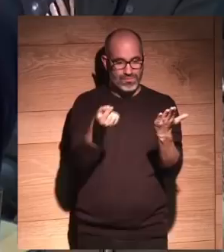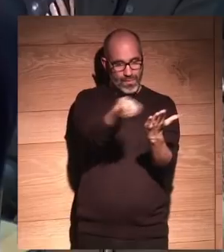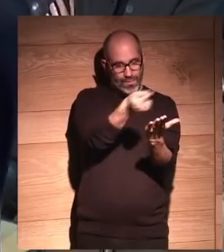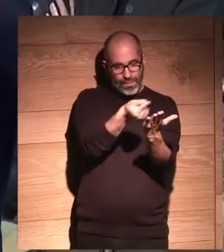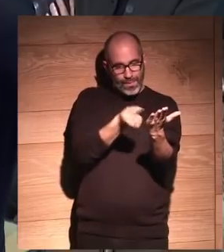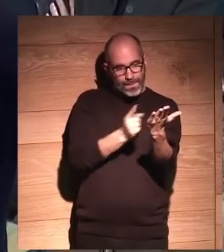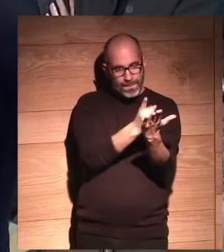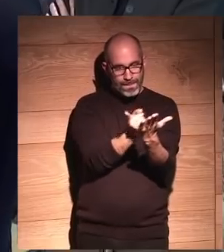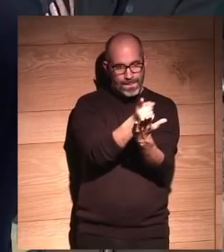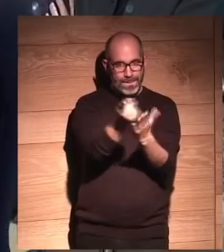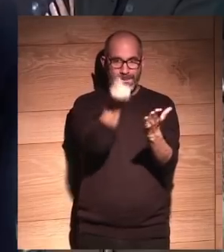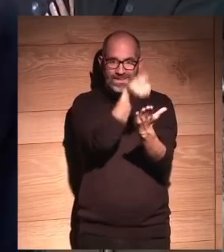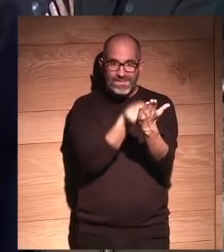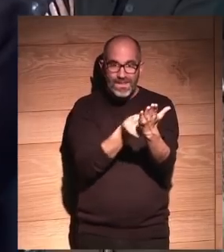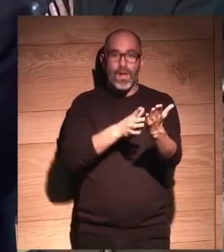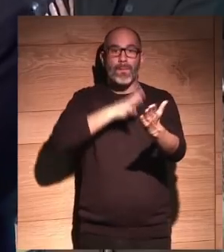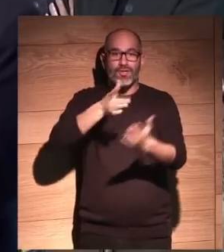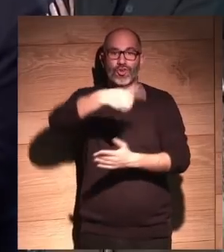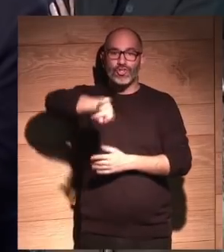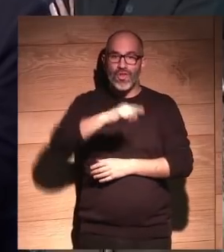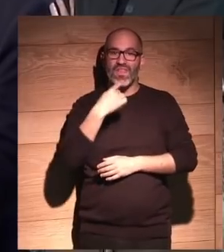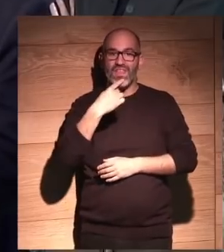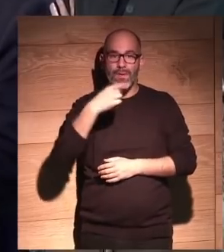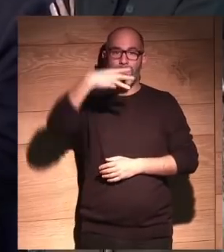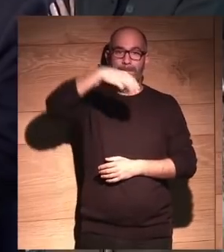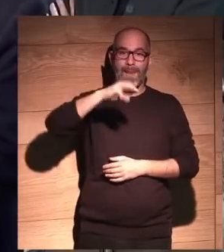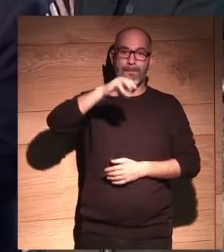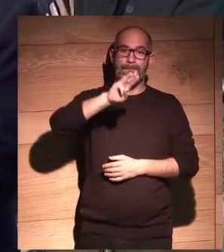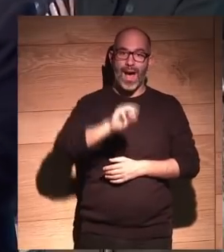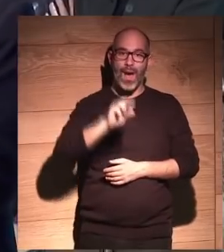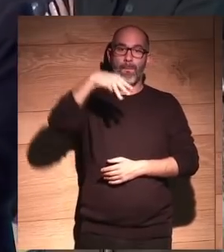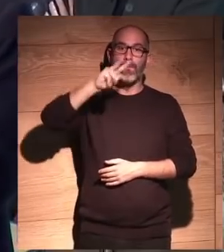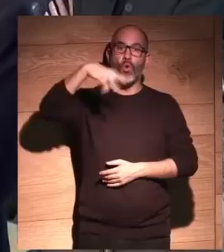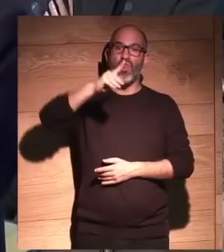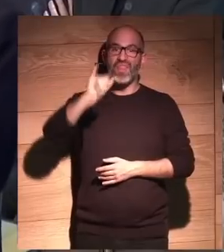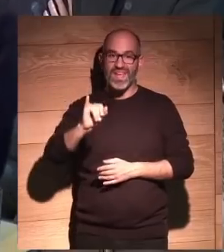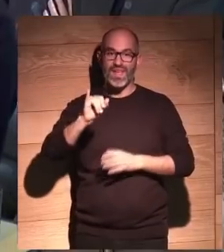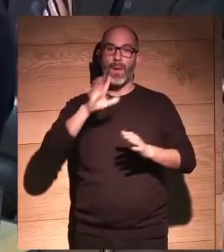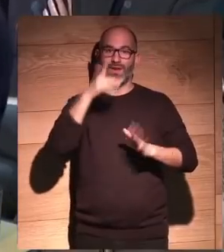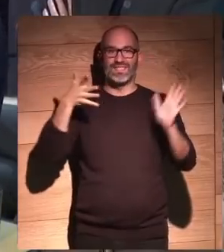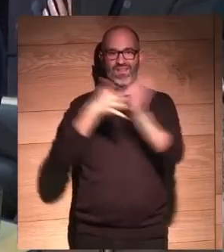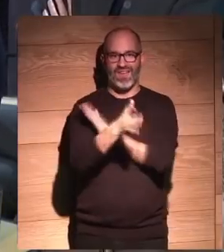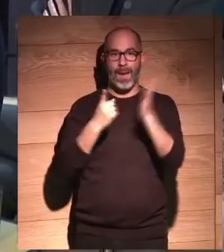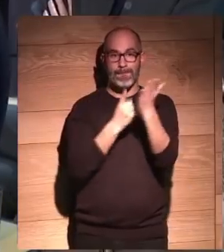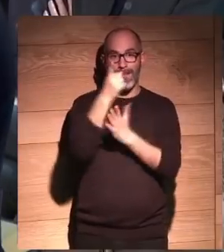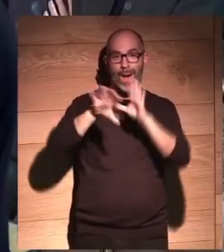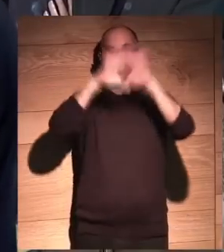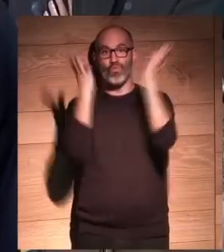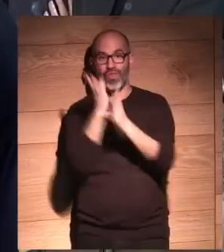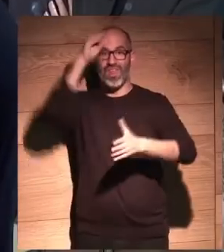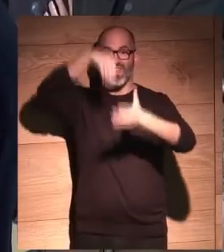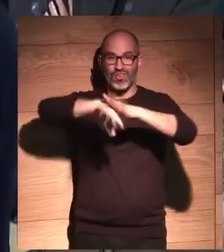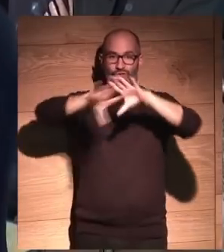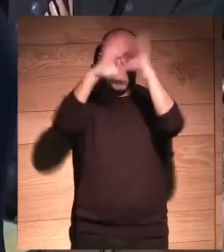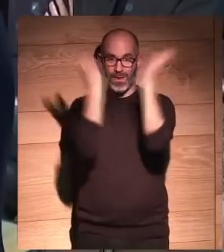pañuelo, sobre un lienzo de tela. Y por eso decimos mapa mundi, porque el mundo está dentro de un